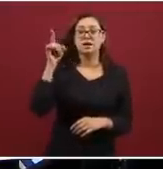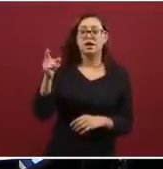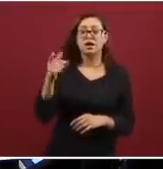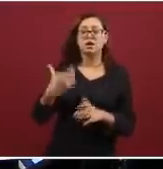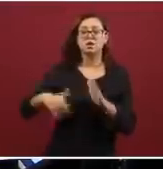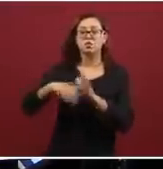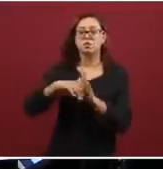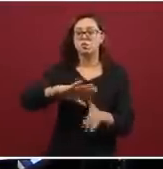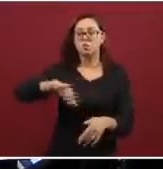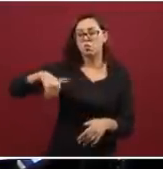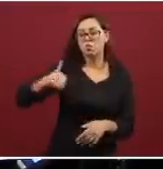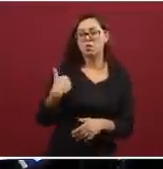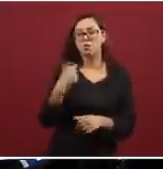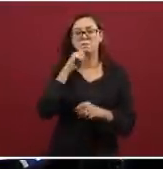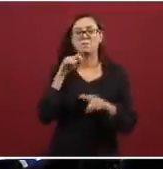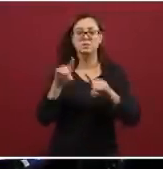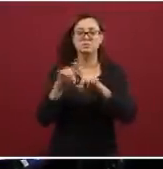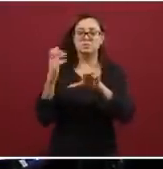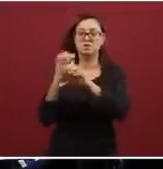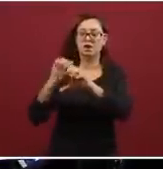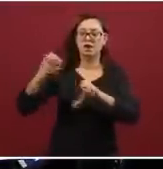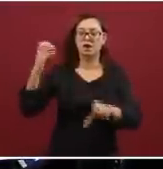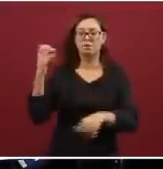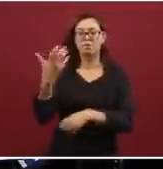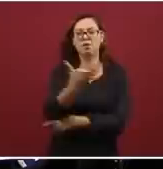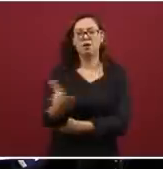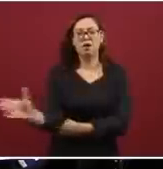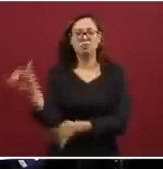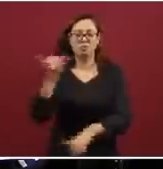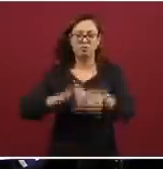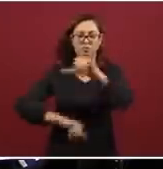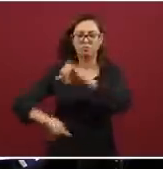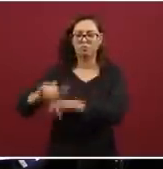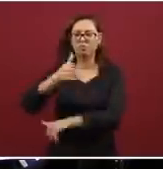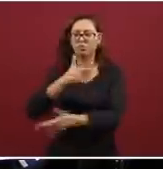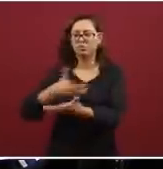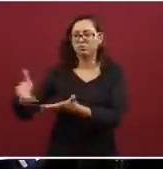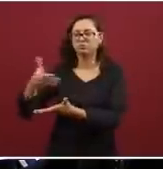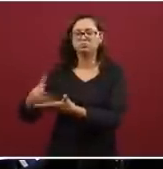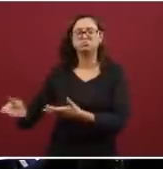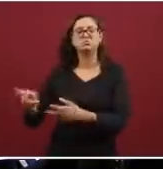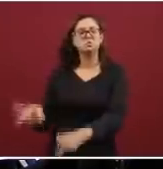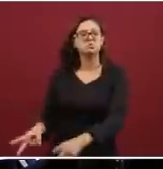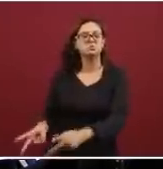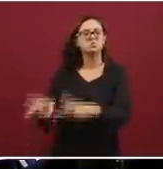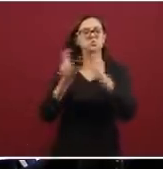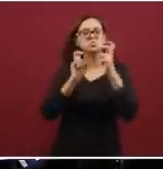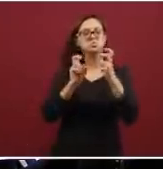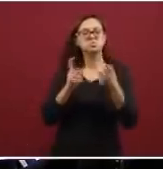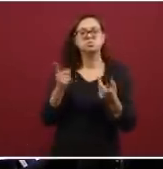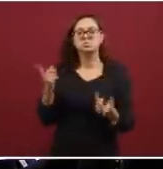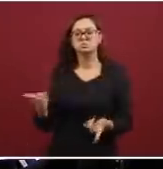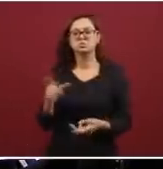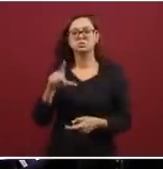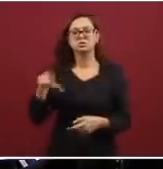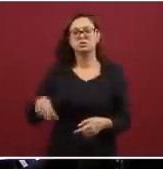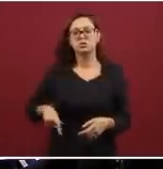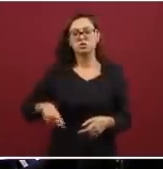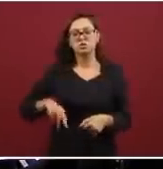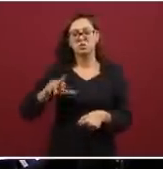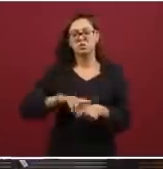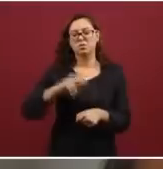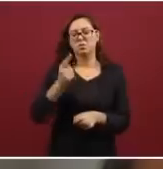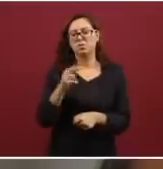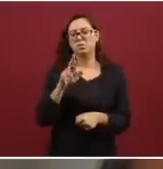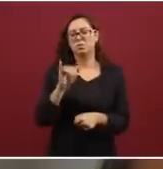un camión de fertilizante en Teconoapa, Guerrero. El reparto de ese apoyo para campesinos se lo disputa el gobernador priista